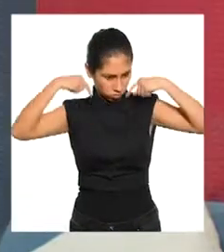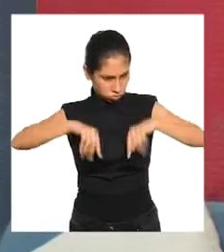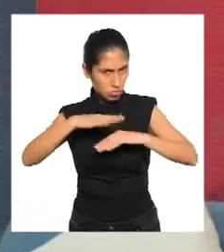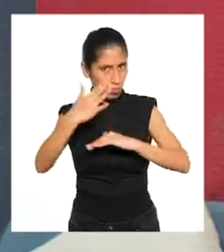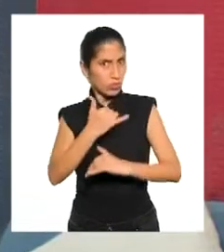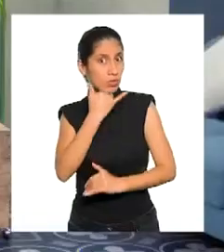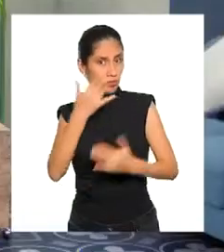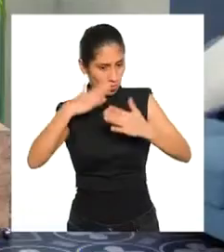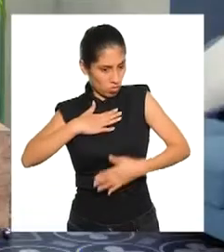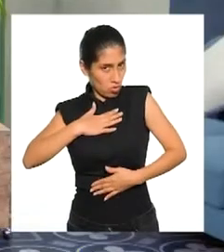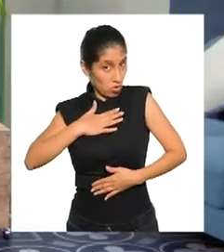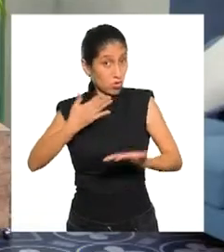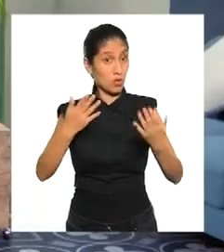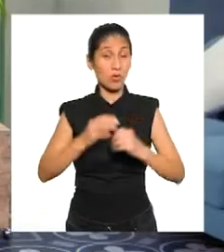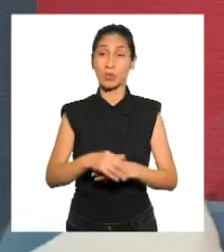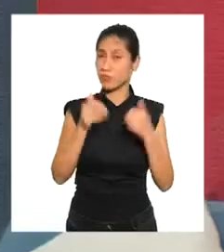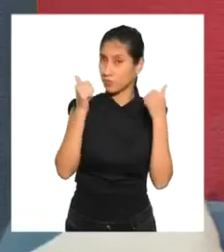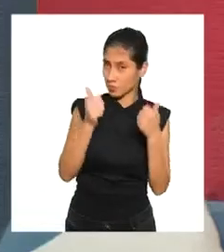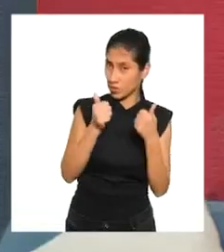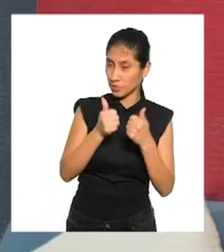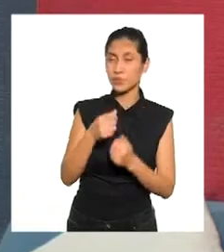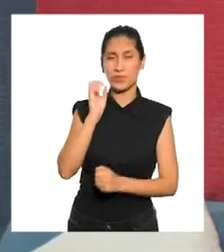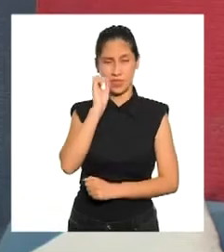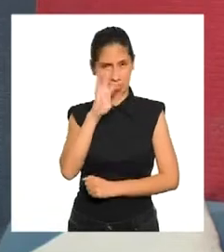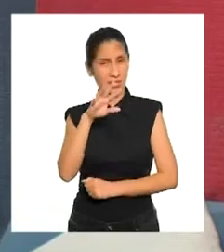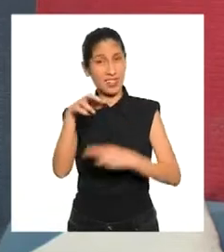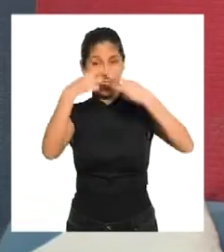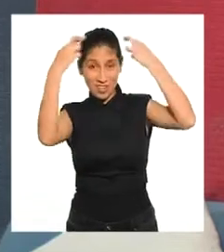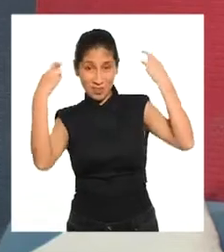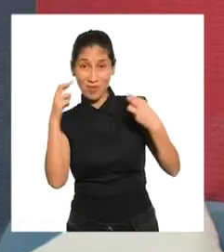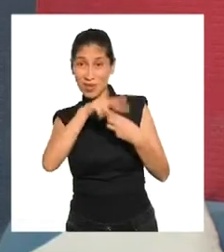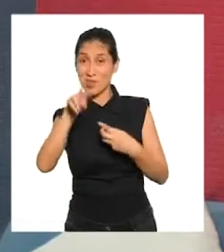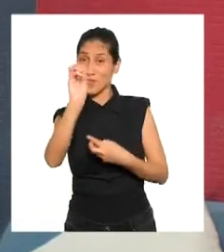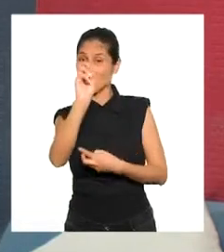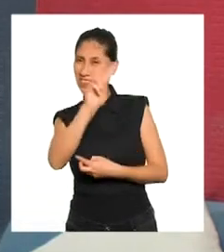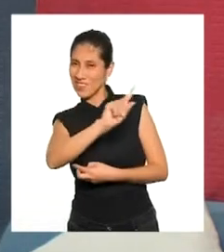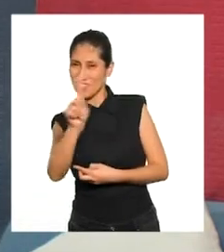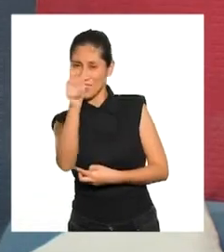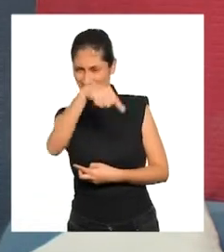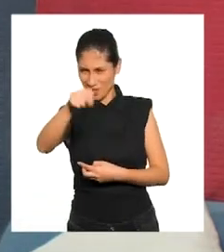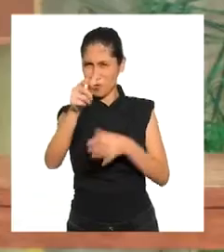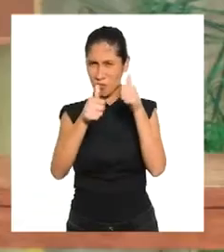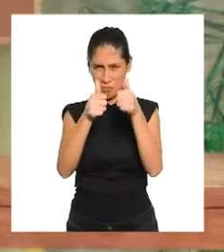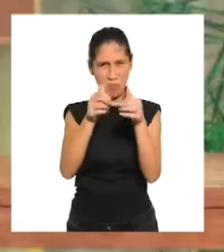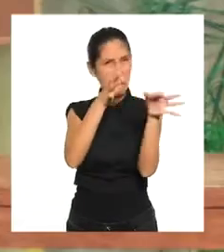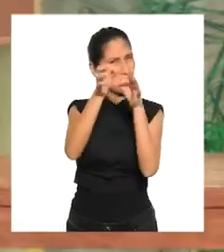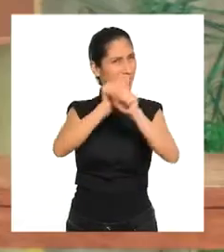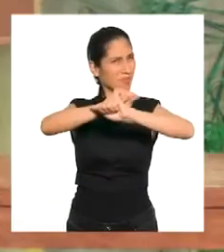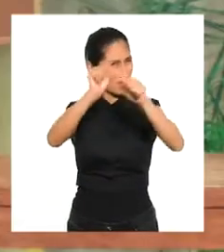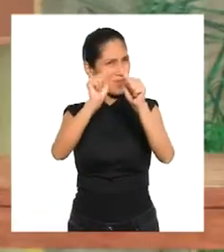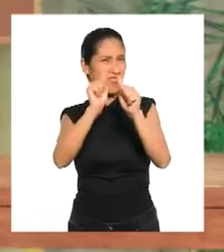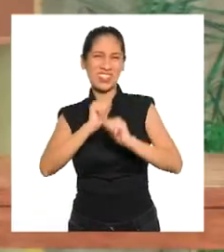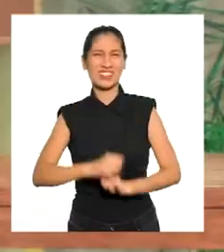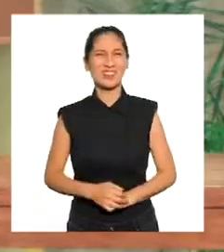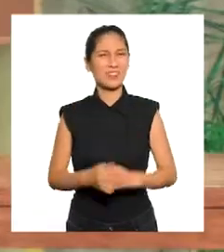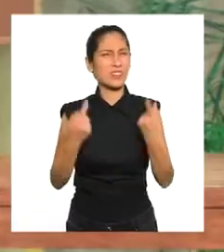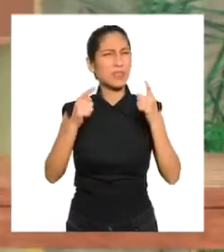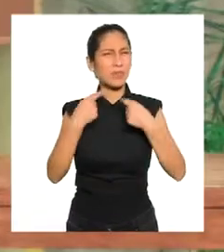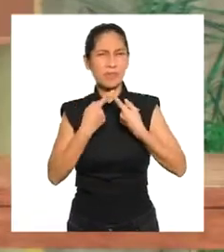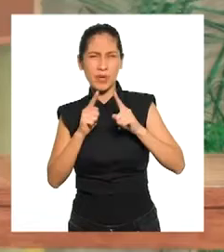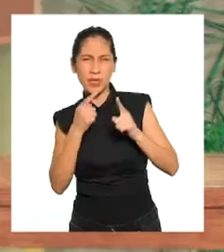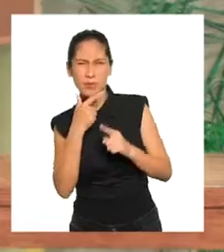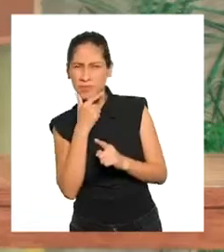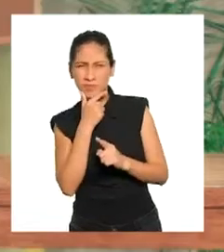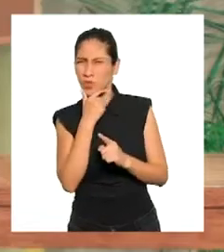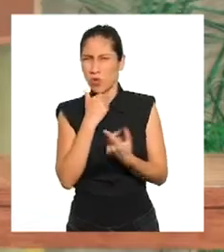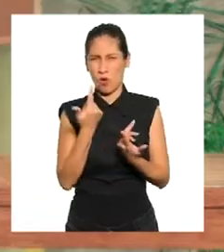buen resumen! ¿Ves, Mario? Te dije que la promo 2021 lo iba a explicar mejor que tú y yo. Sí, pero me pierdo en la